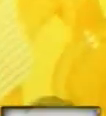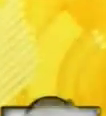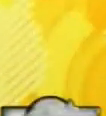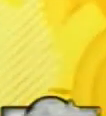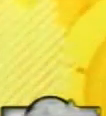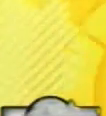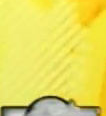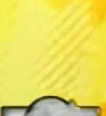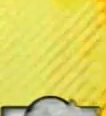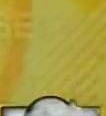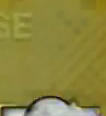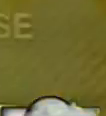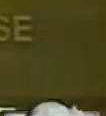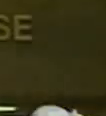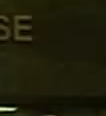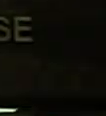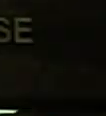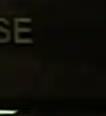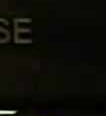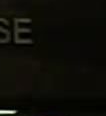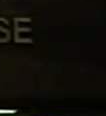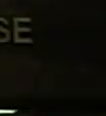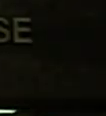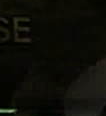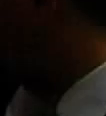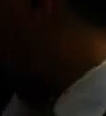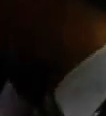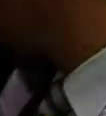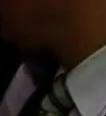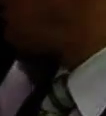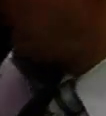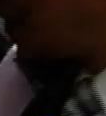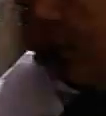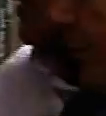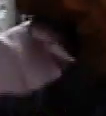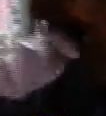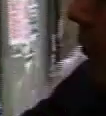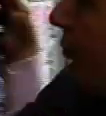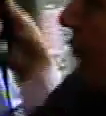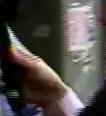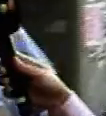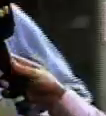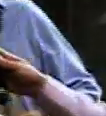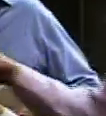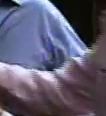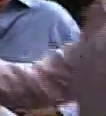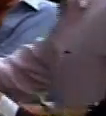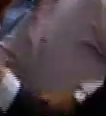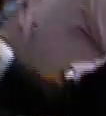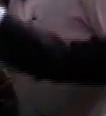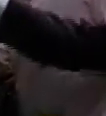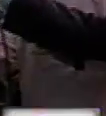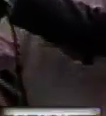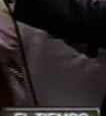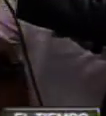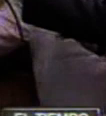Atención, información antes en A24. La Junta Médica del caso Nisman va a dictaminar que el